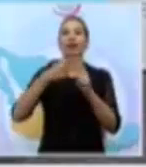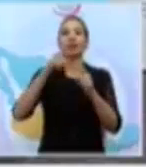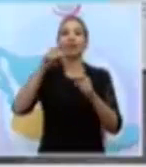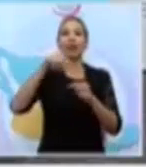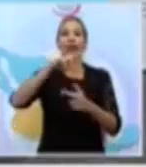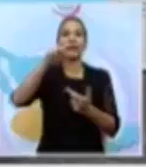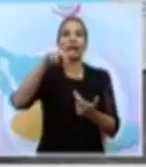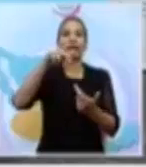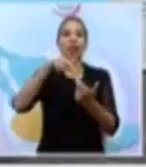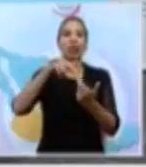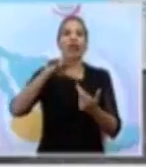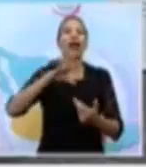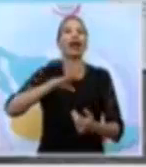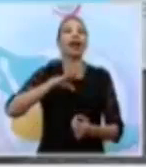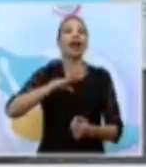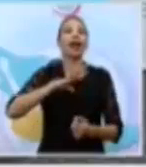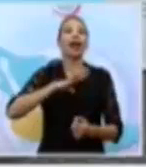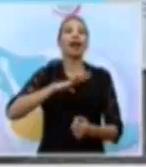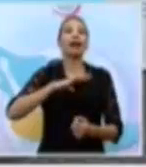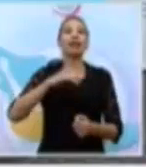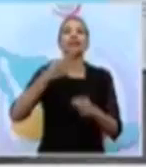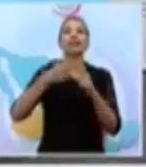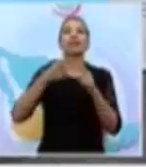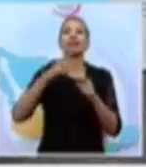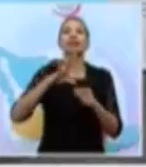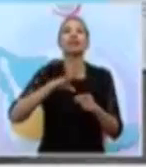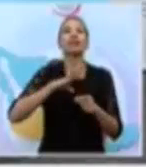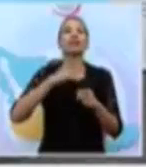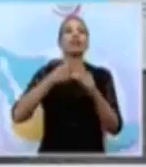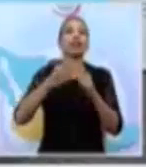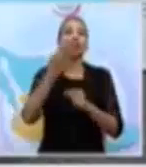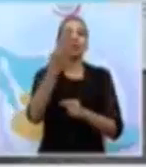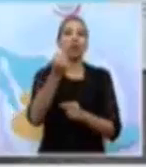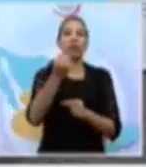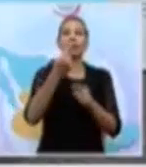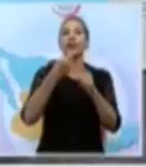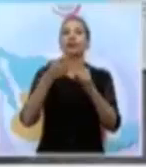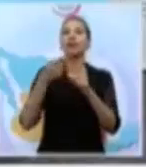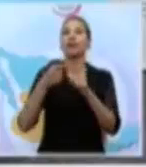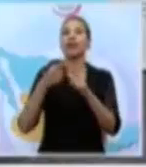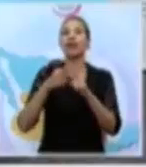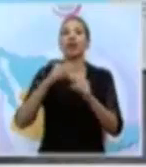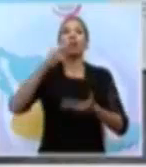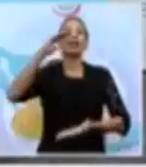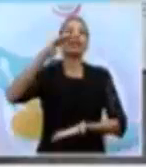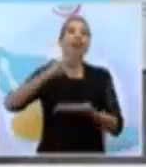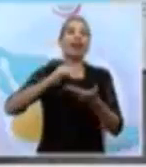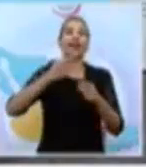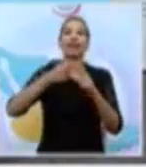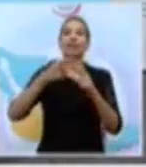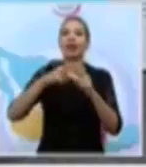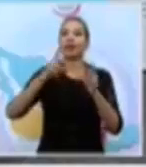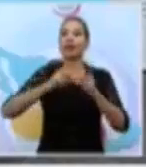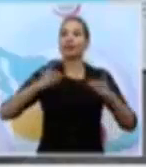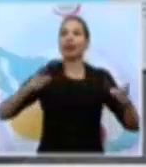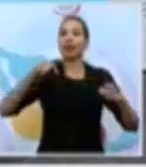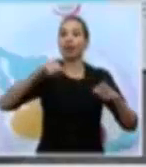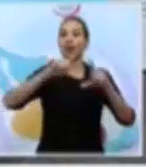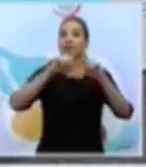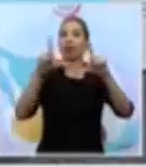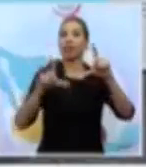subregión, se encuentran, como ustedes saben, los menores niveles de desarrollo del